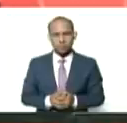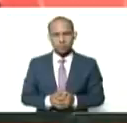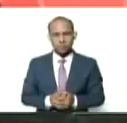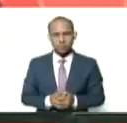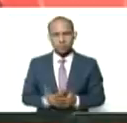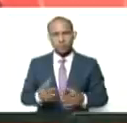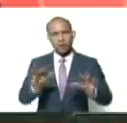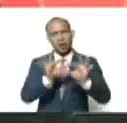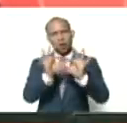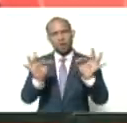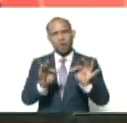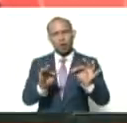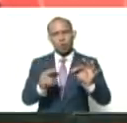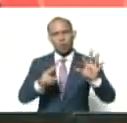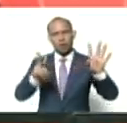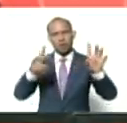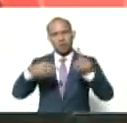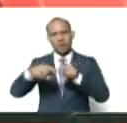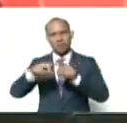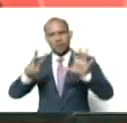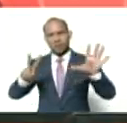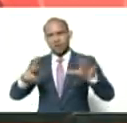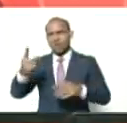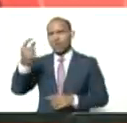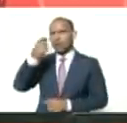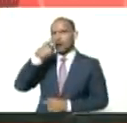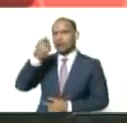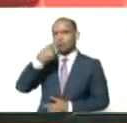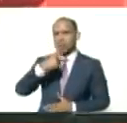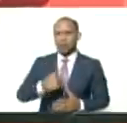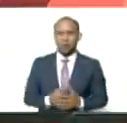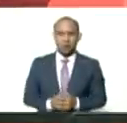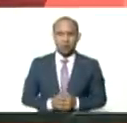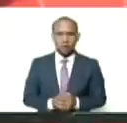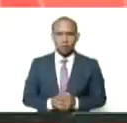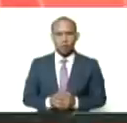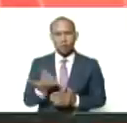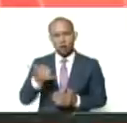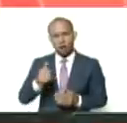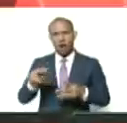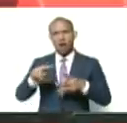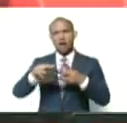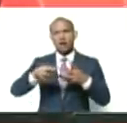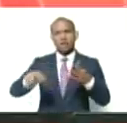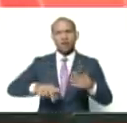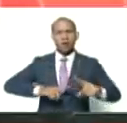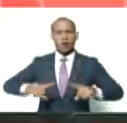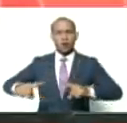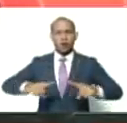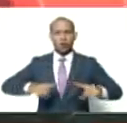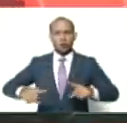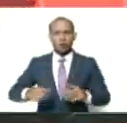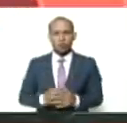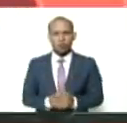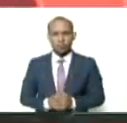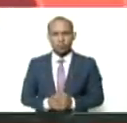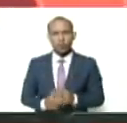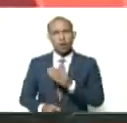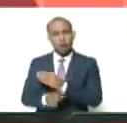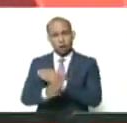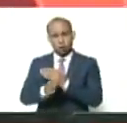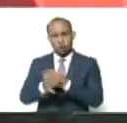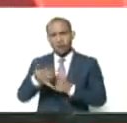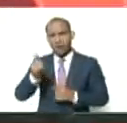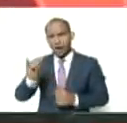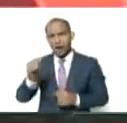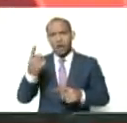el método del 7+7, los tratamientos, teníamos un cierto nivel de control que todavía se